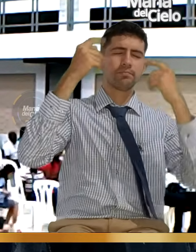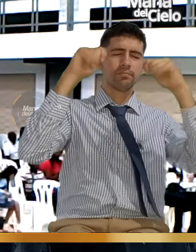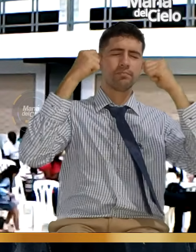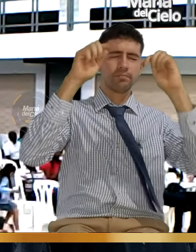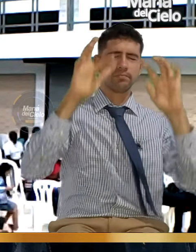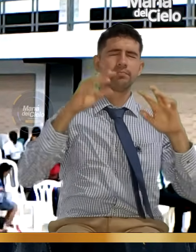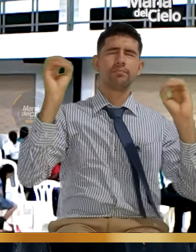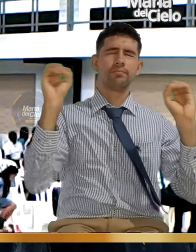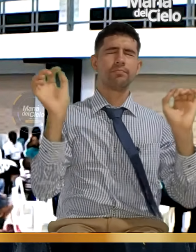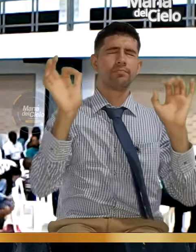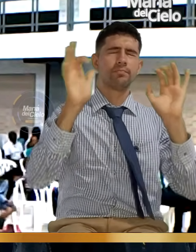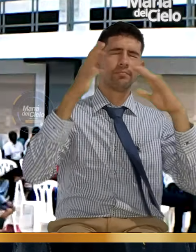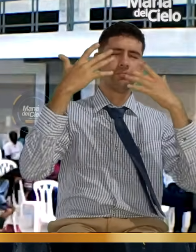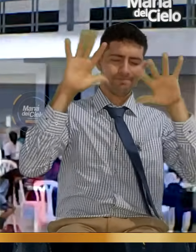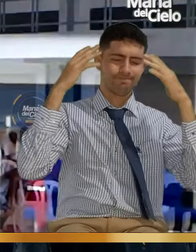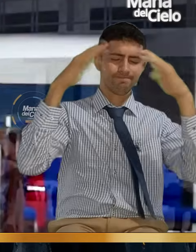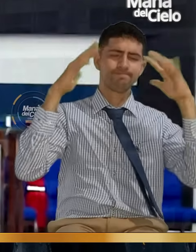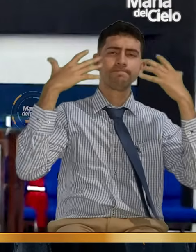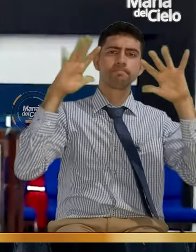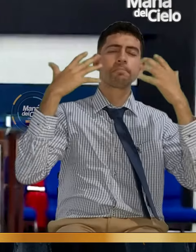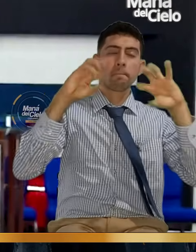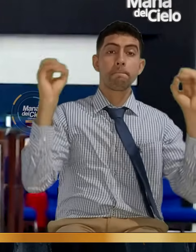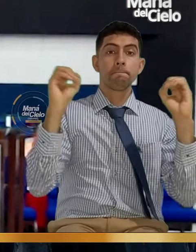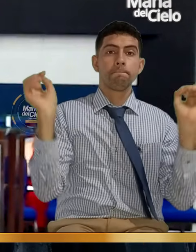Y todo lo que José hacía prosperaba,